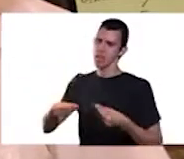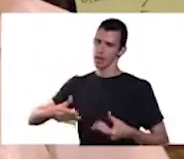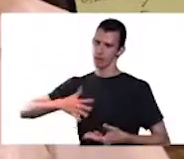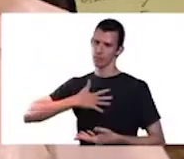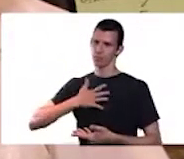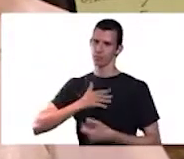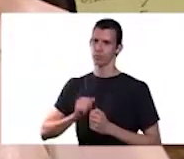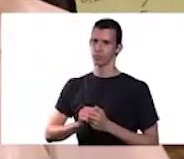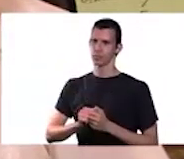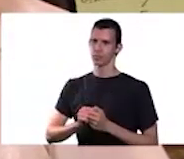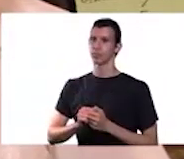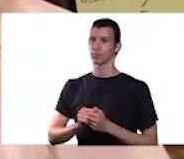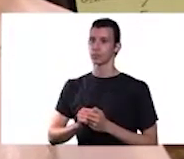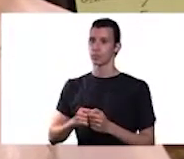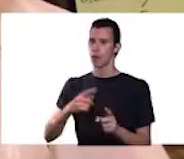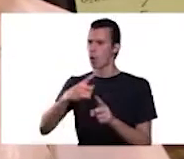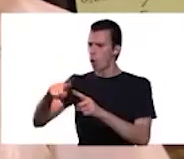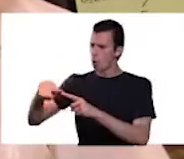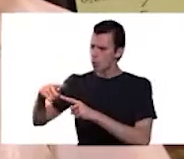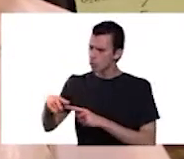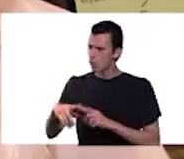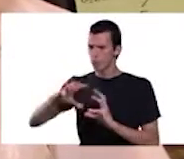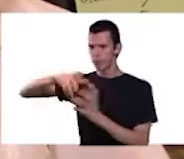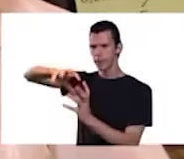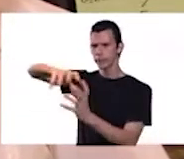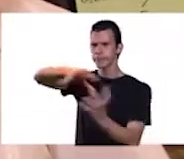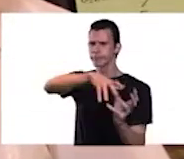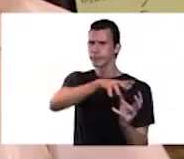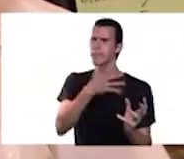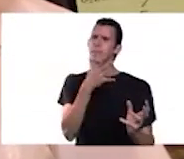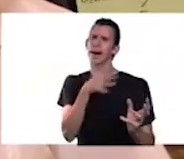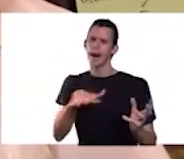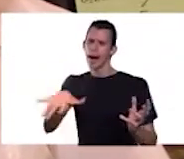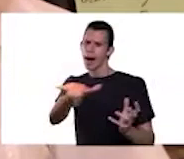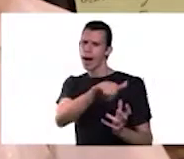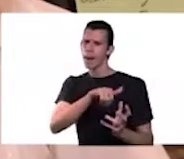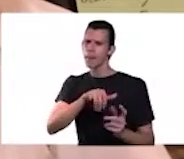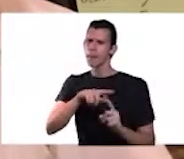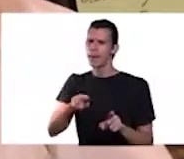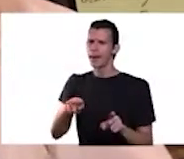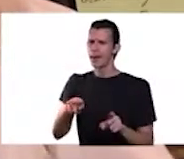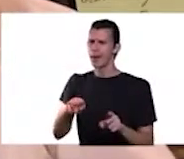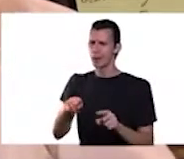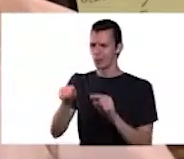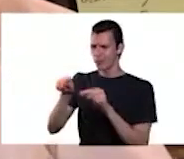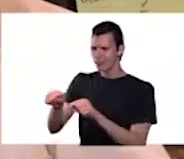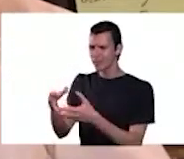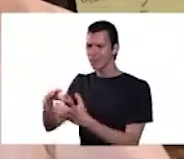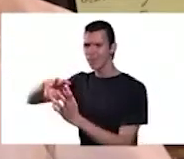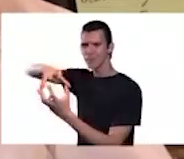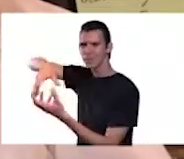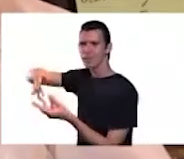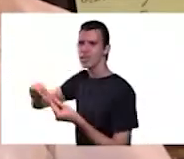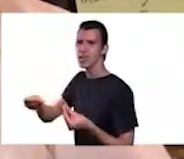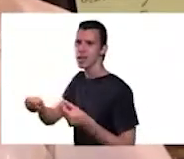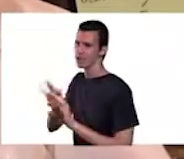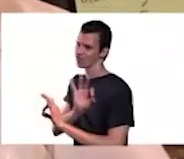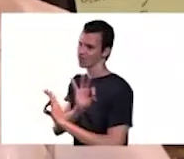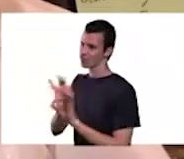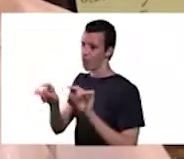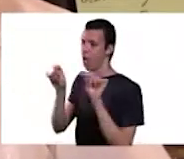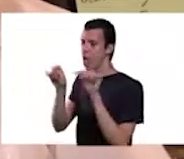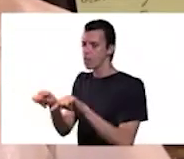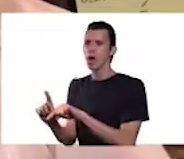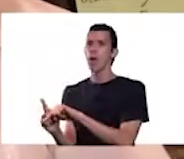demás, pero es donde vivimos, es donde hay vida, o sea, tiene características particulares que no